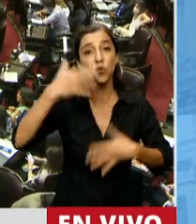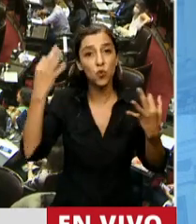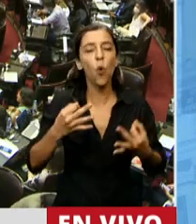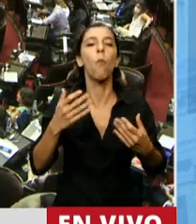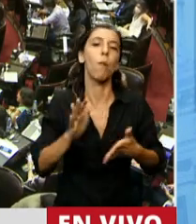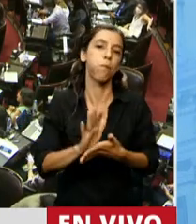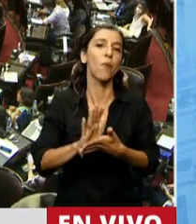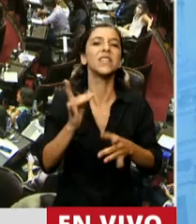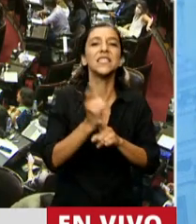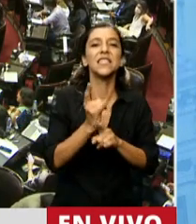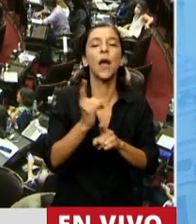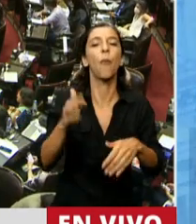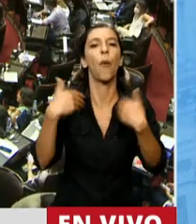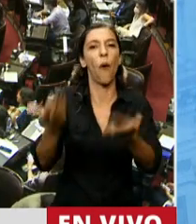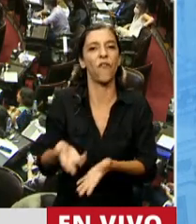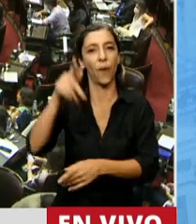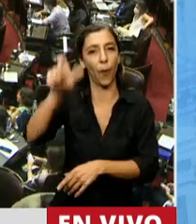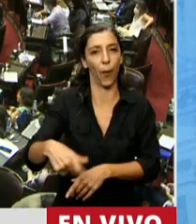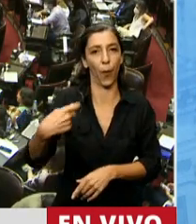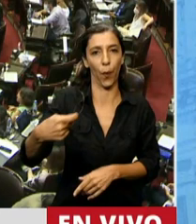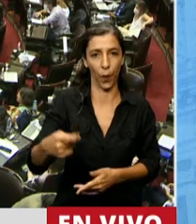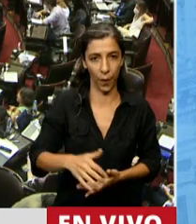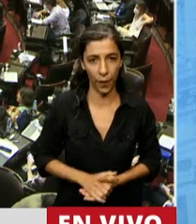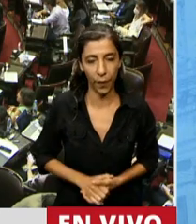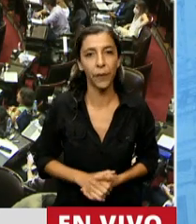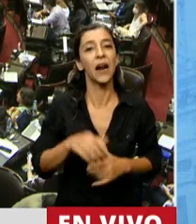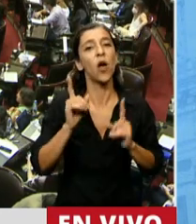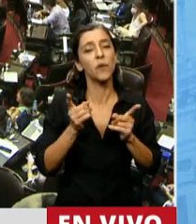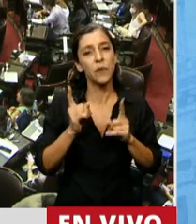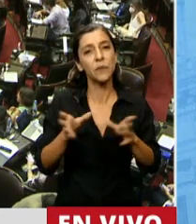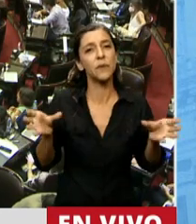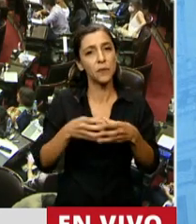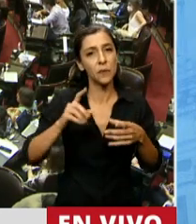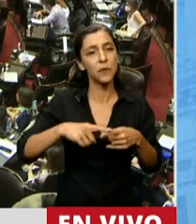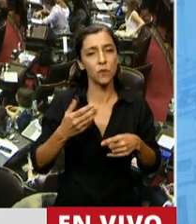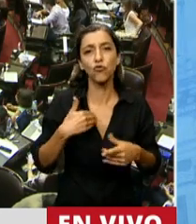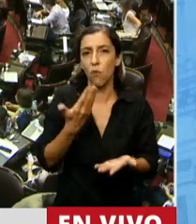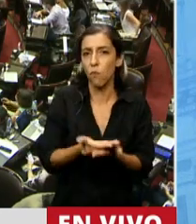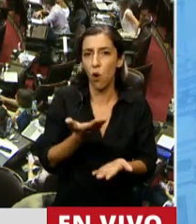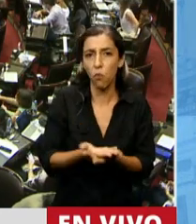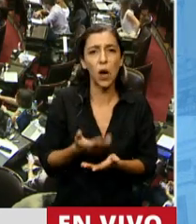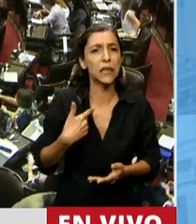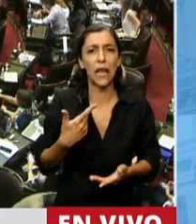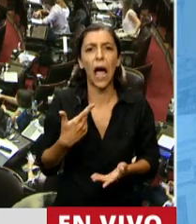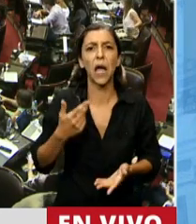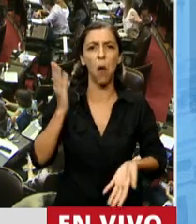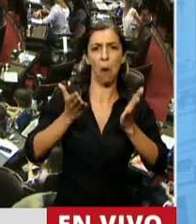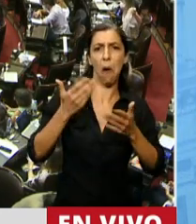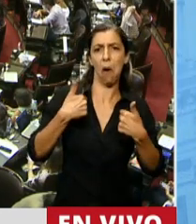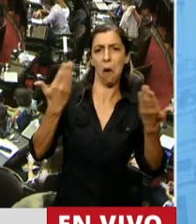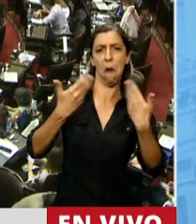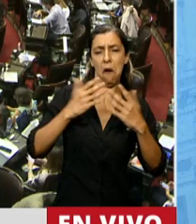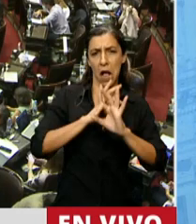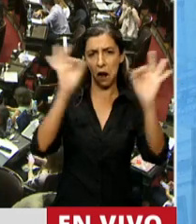favorable para el beneficiario. Señor presidente, esto lo he planteado en mi bloque y no he tenido ninguna reprimenda. No he tenido